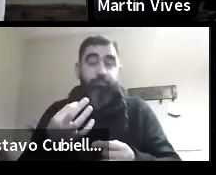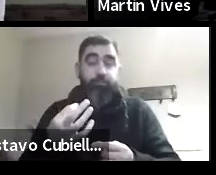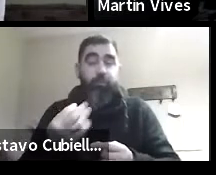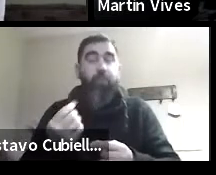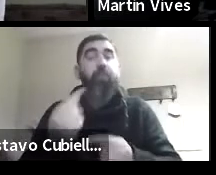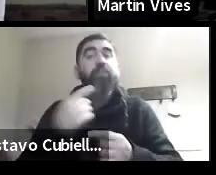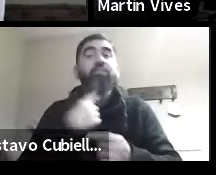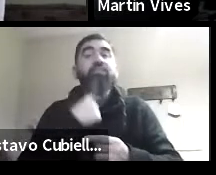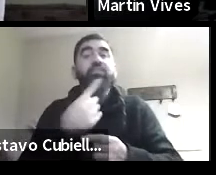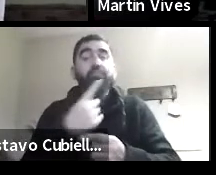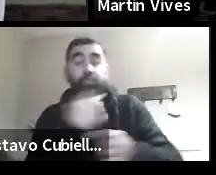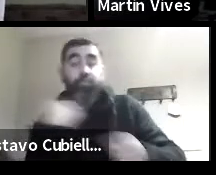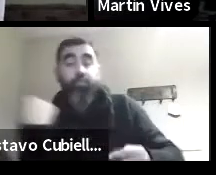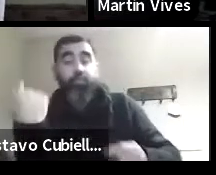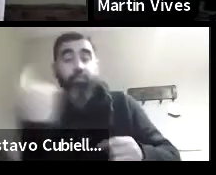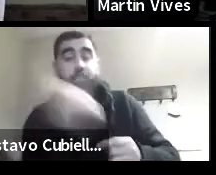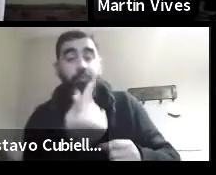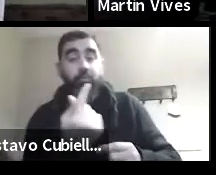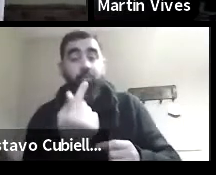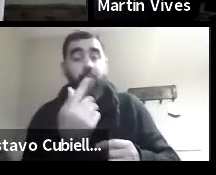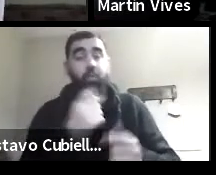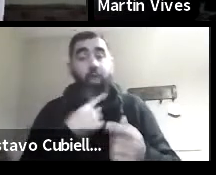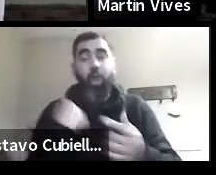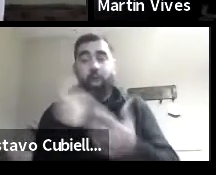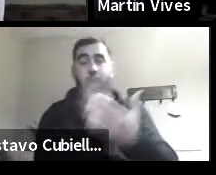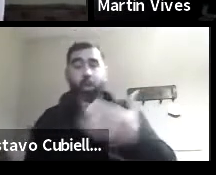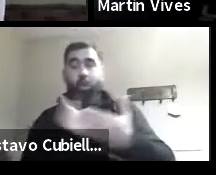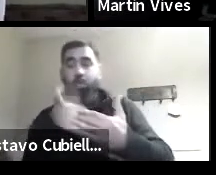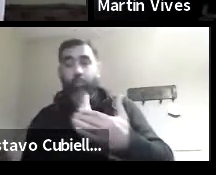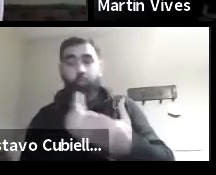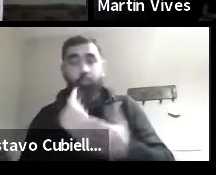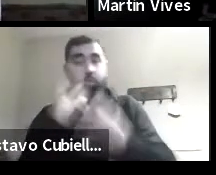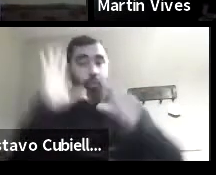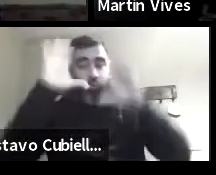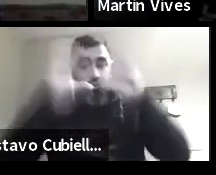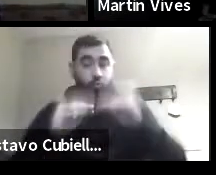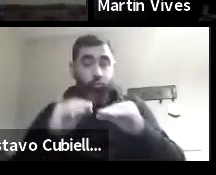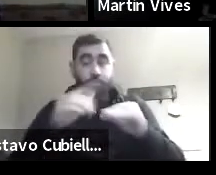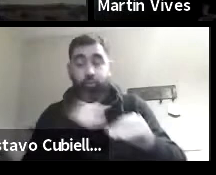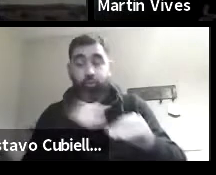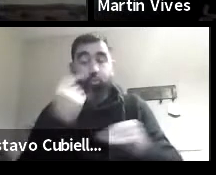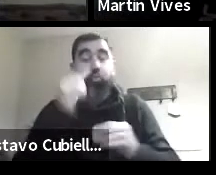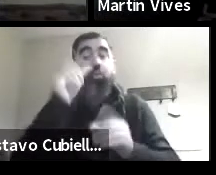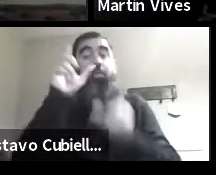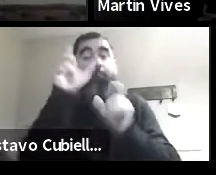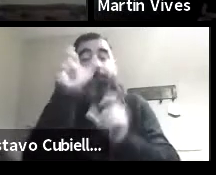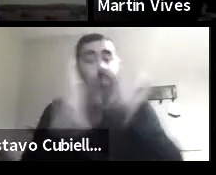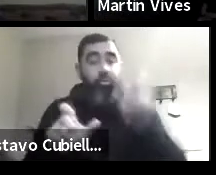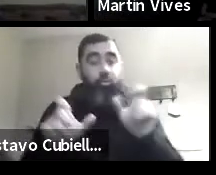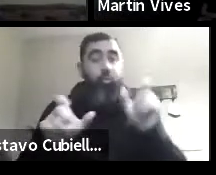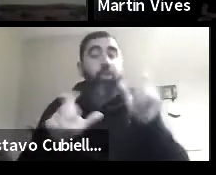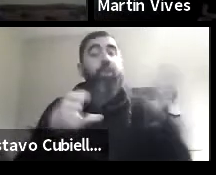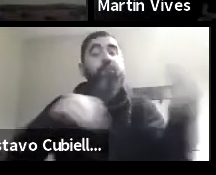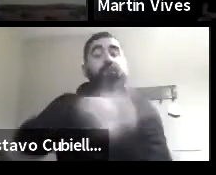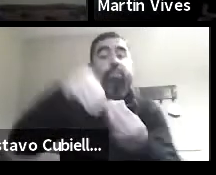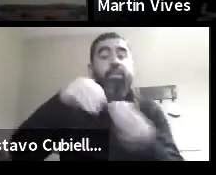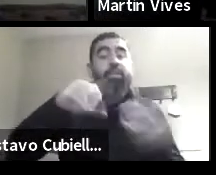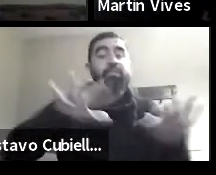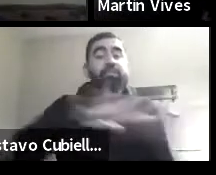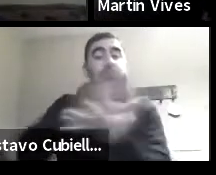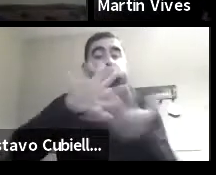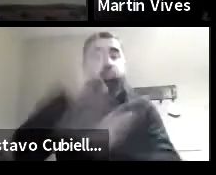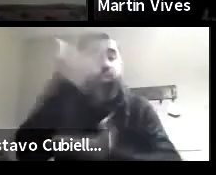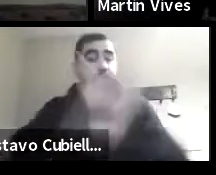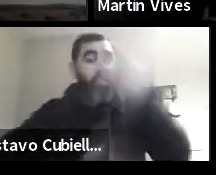valido de tanta autonomía a todas y todas las personas y familias en situación de discapacidad. Acá tenemos